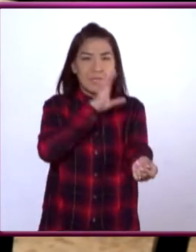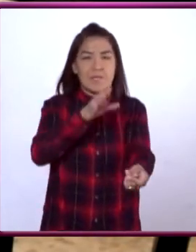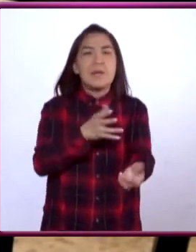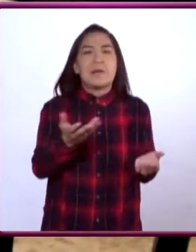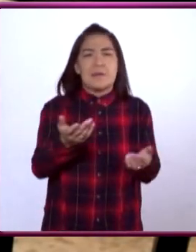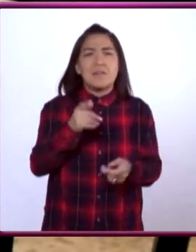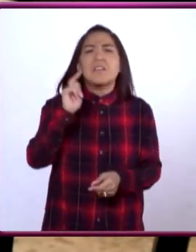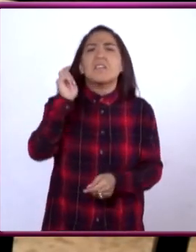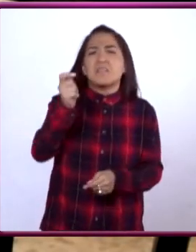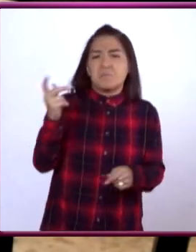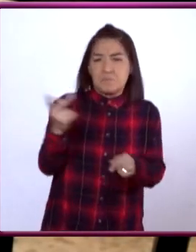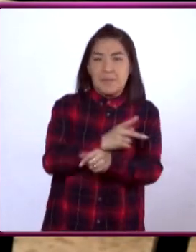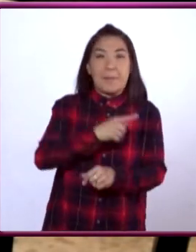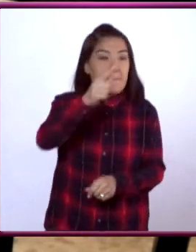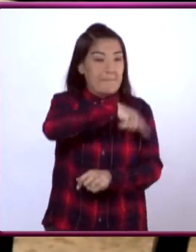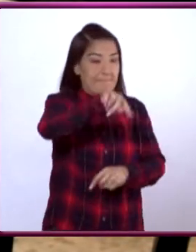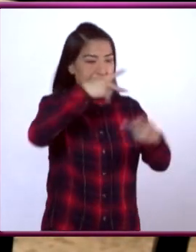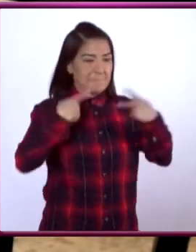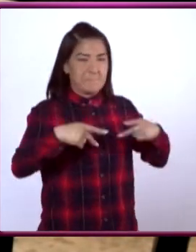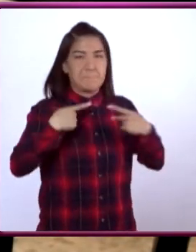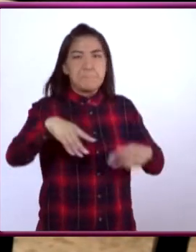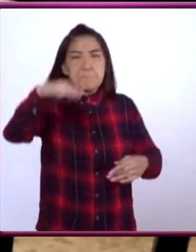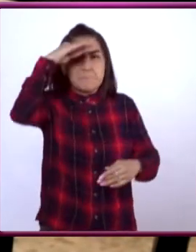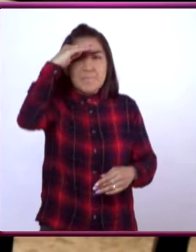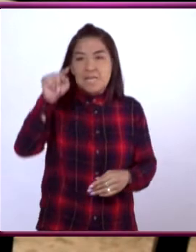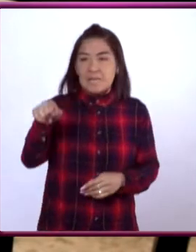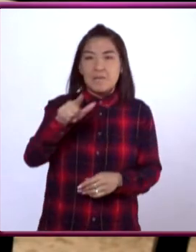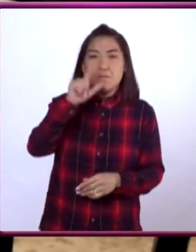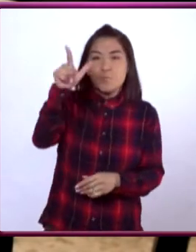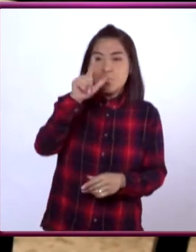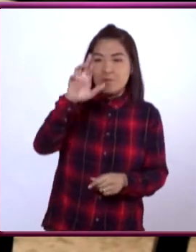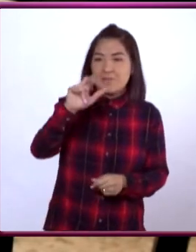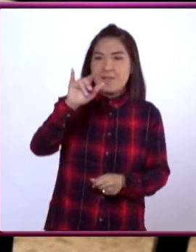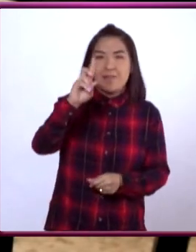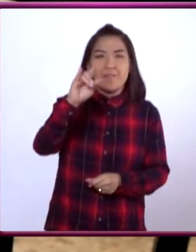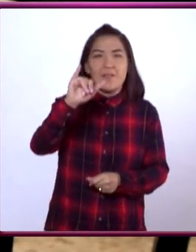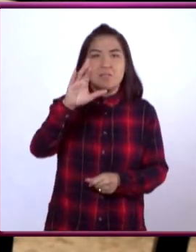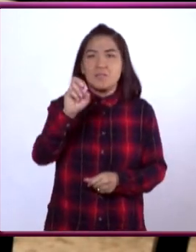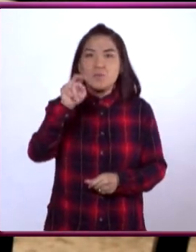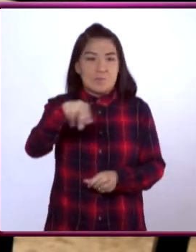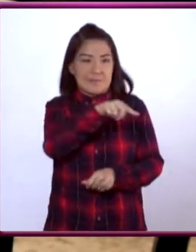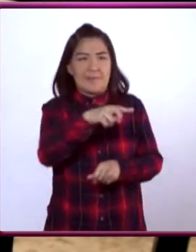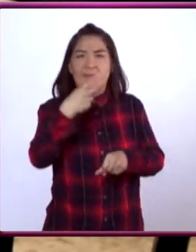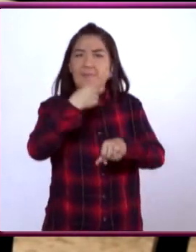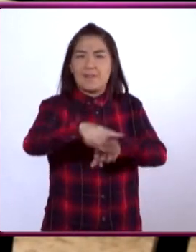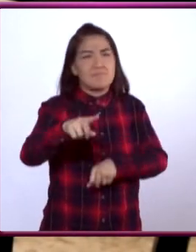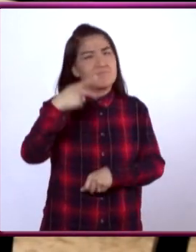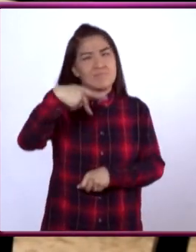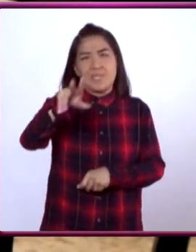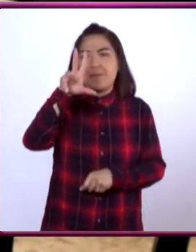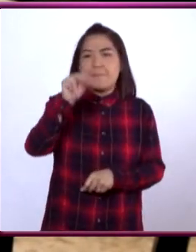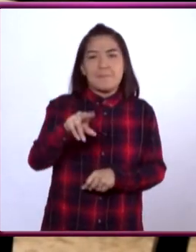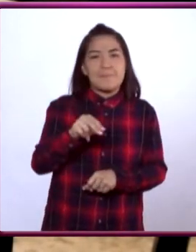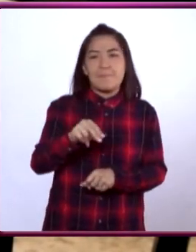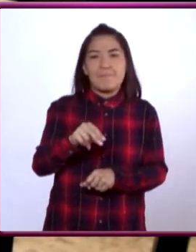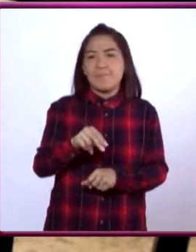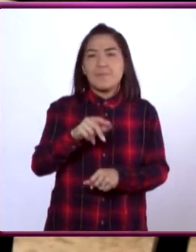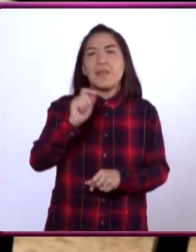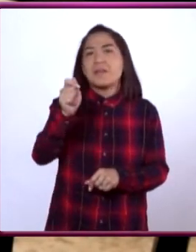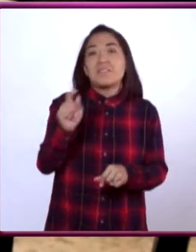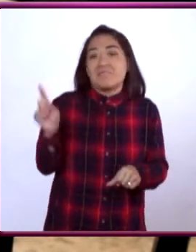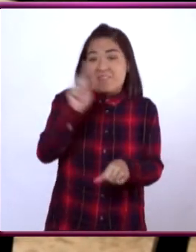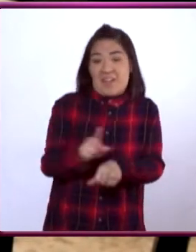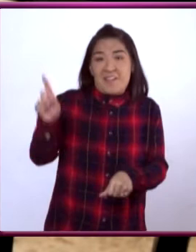el mundo tiene la idea, una idea errónea, de que la radiación es dañina, pero no es verdad. Estamos